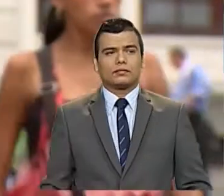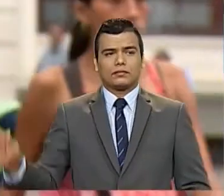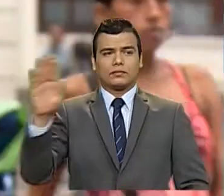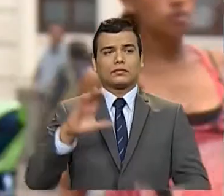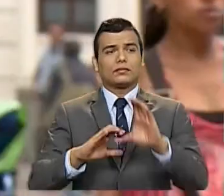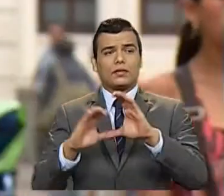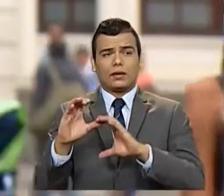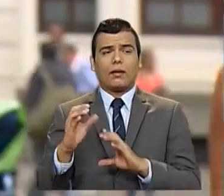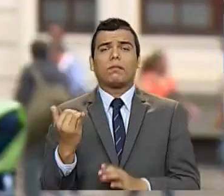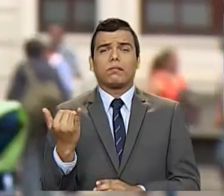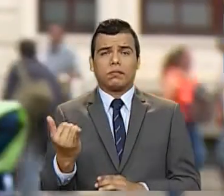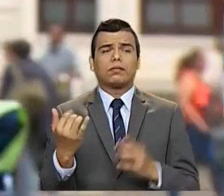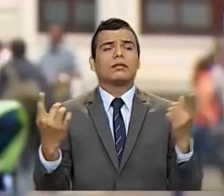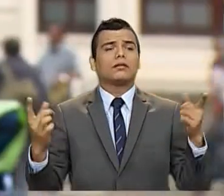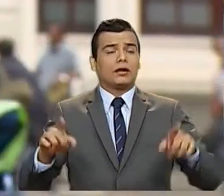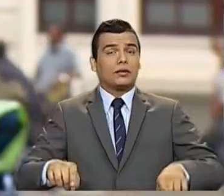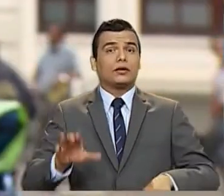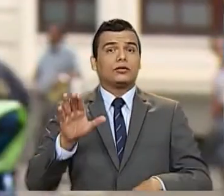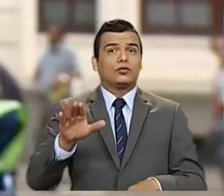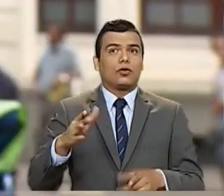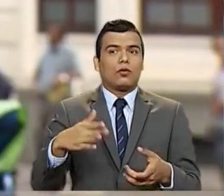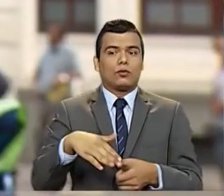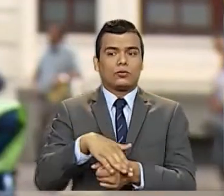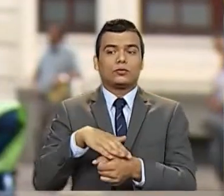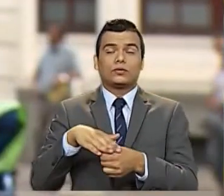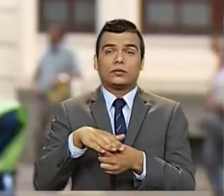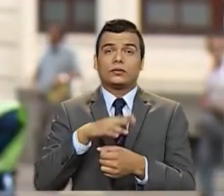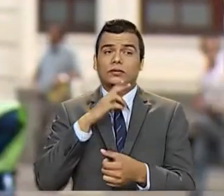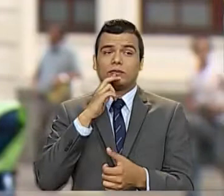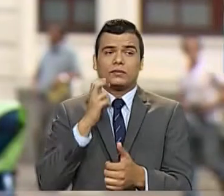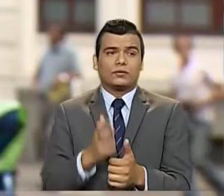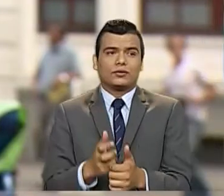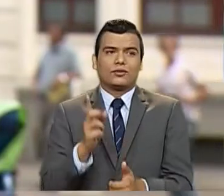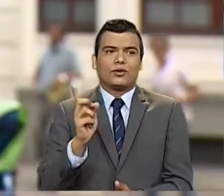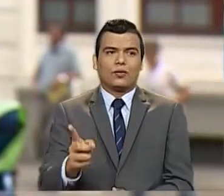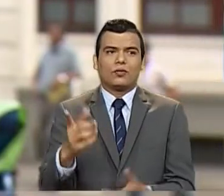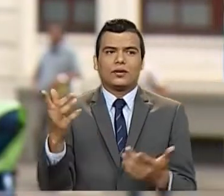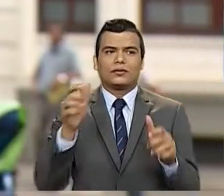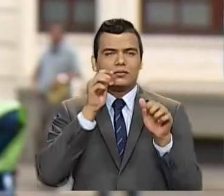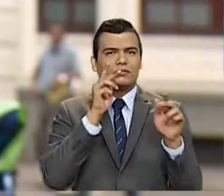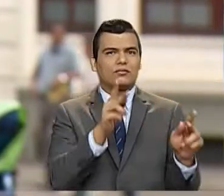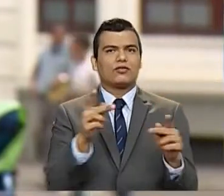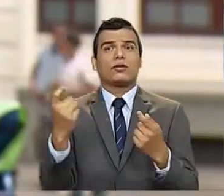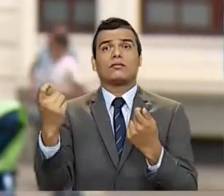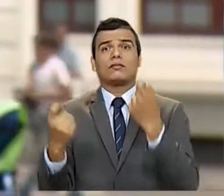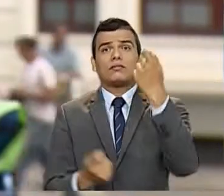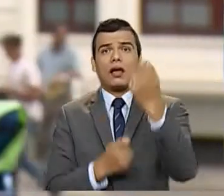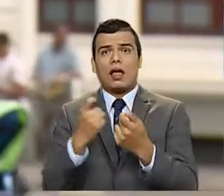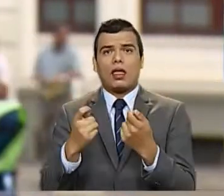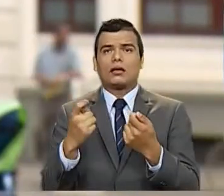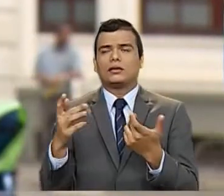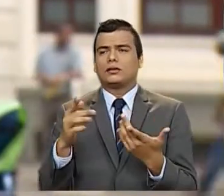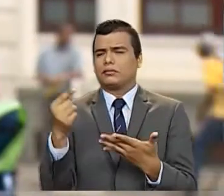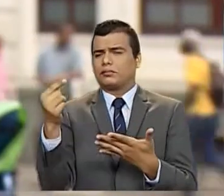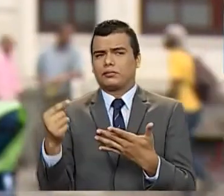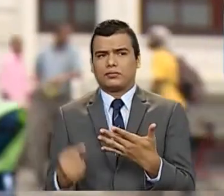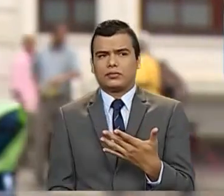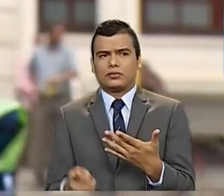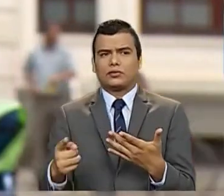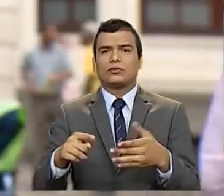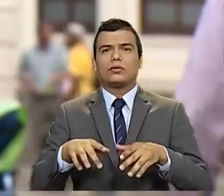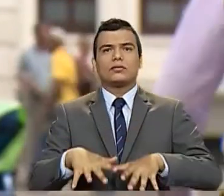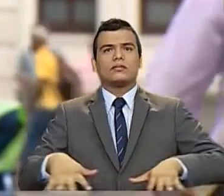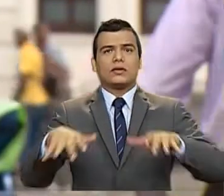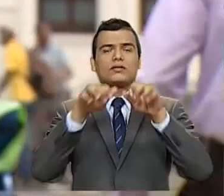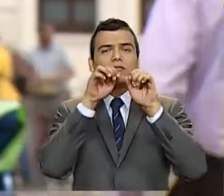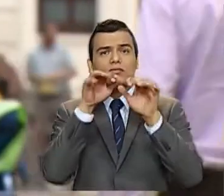Cauca también es difícil la situación con el tema de los vendedores ambulantes y con la invasión del espacio público. Sin embargo,